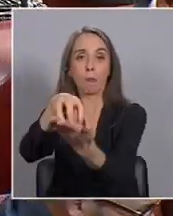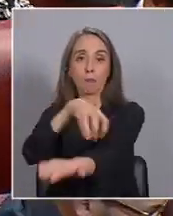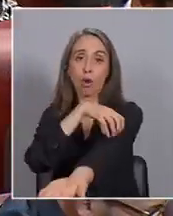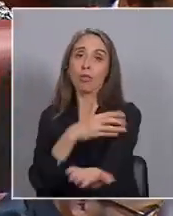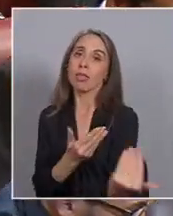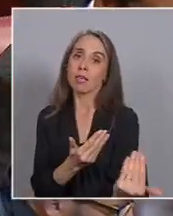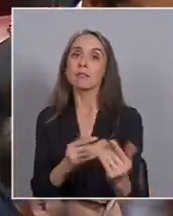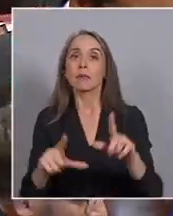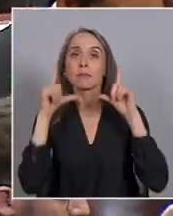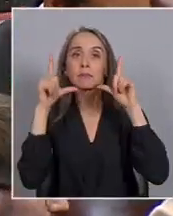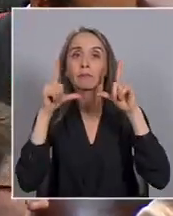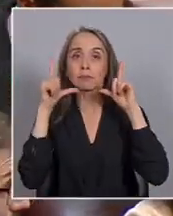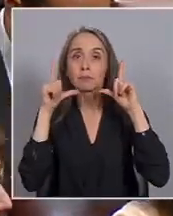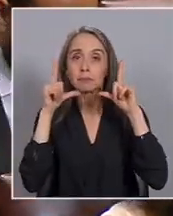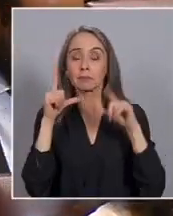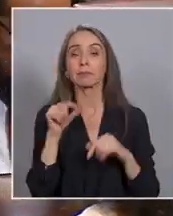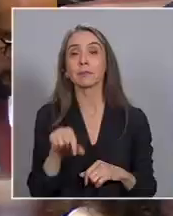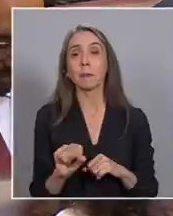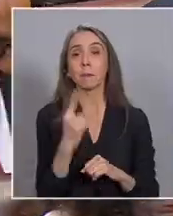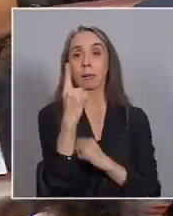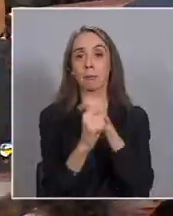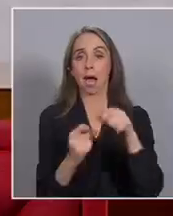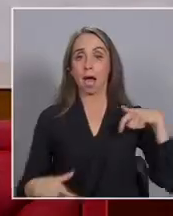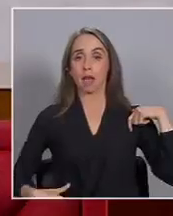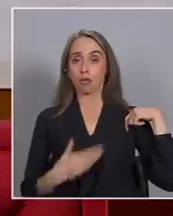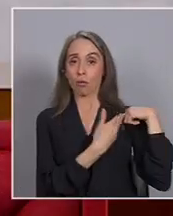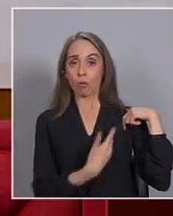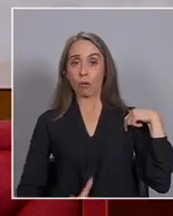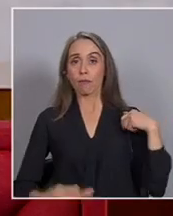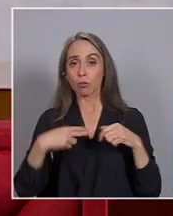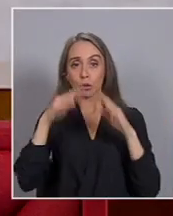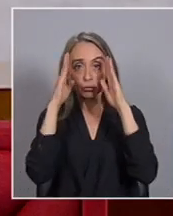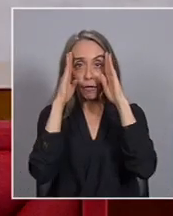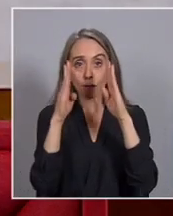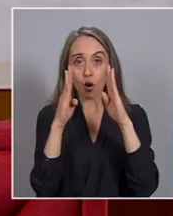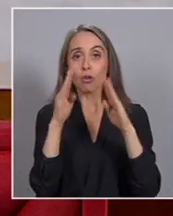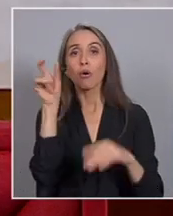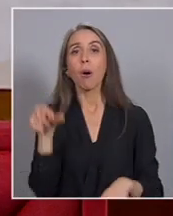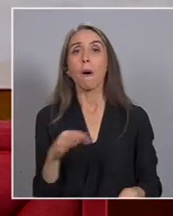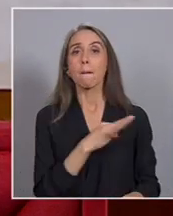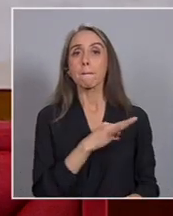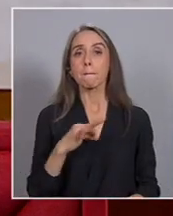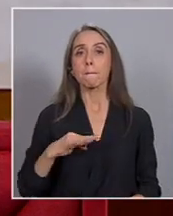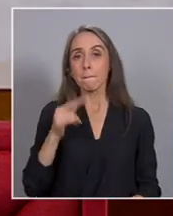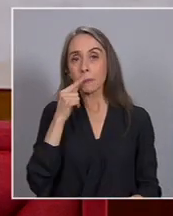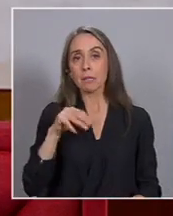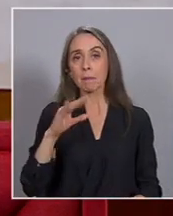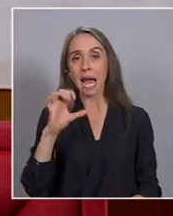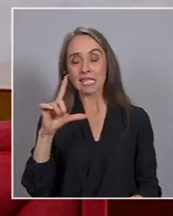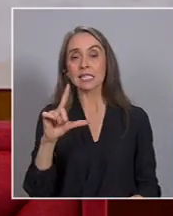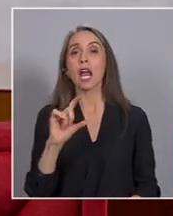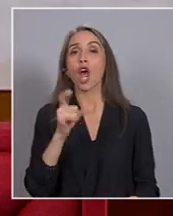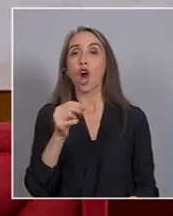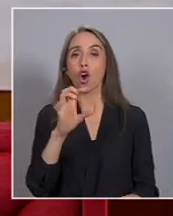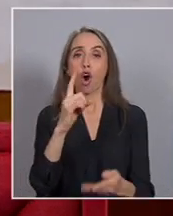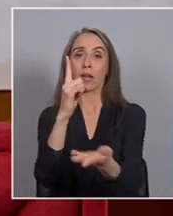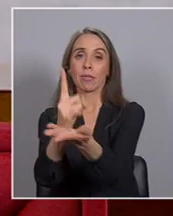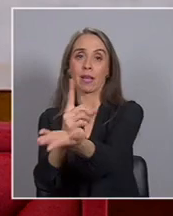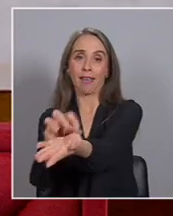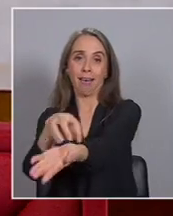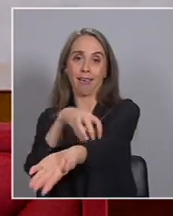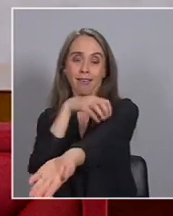protagonistas. Este primer año, nuestro foco, liderado por el ministro Marcel y los gobernadores